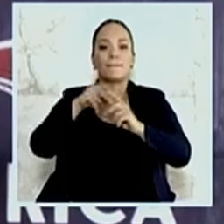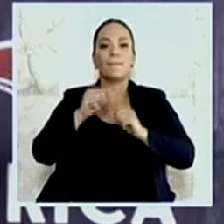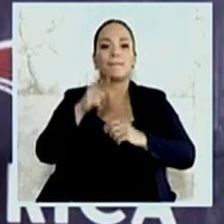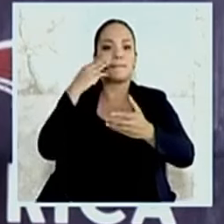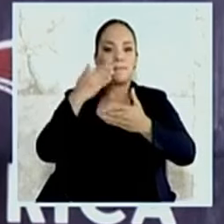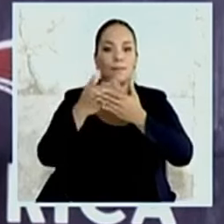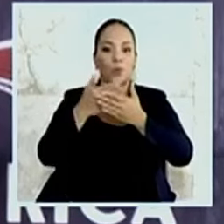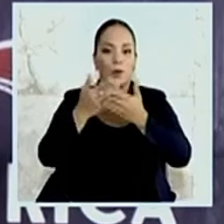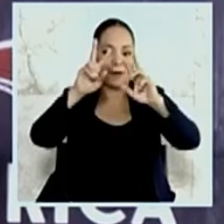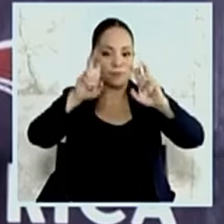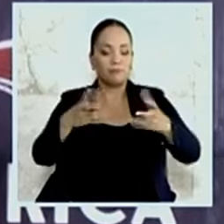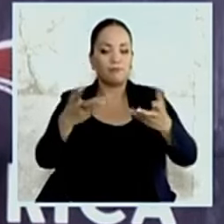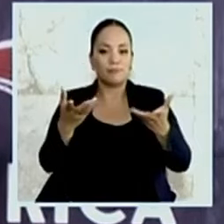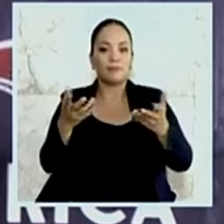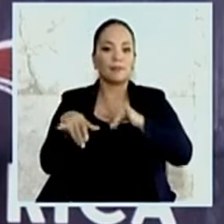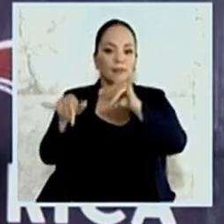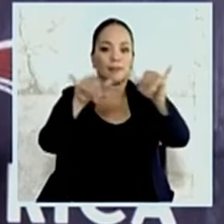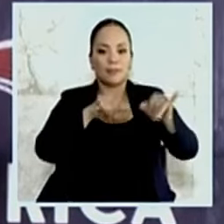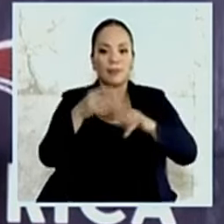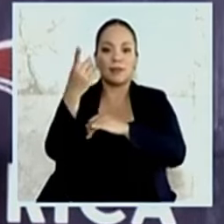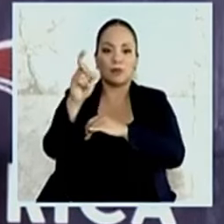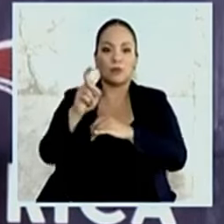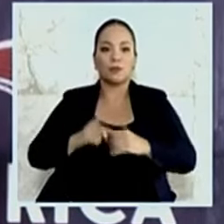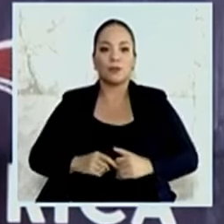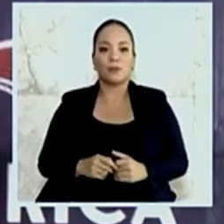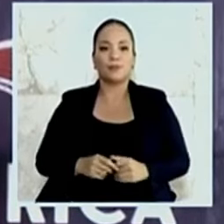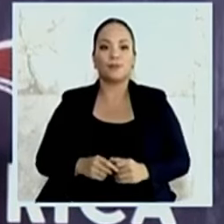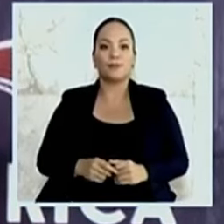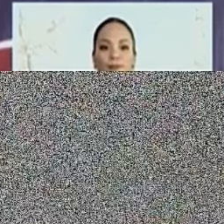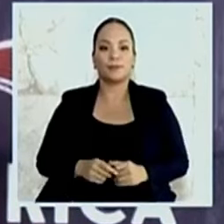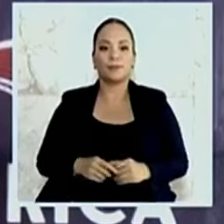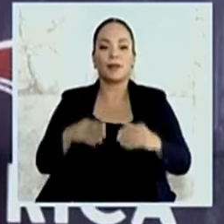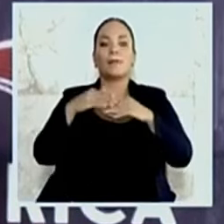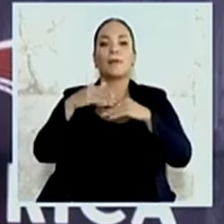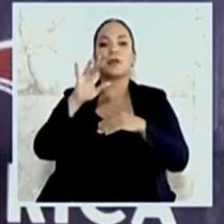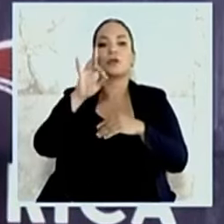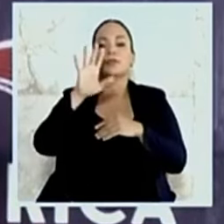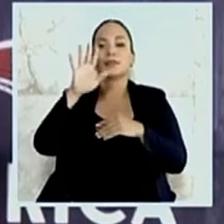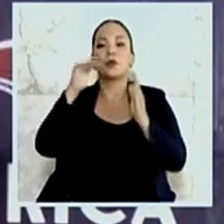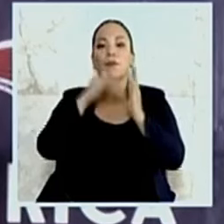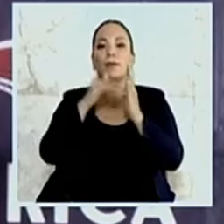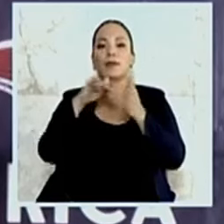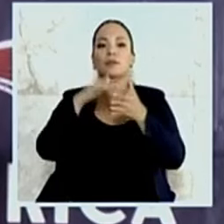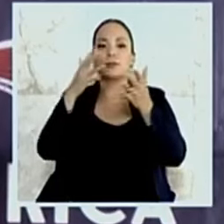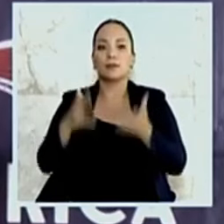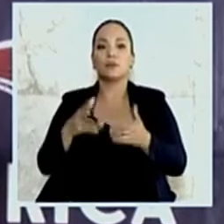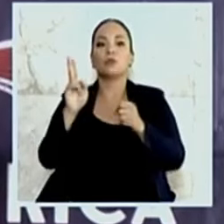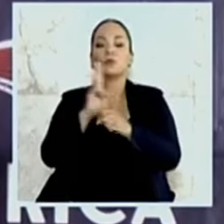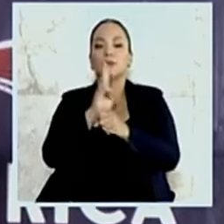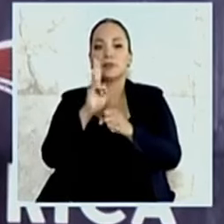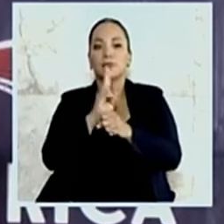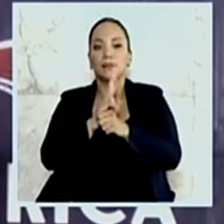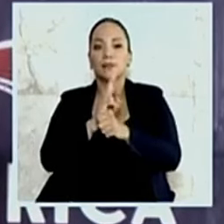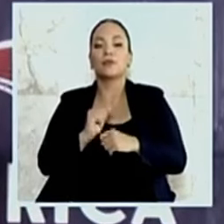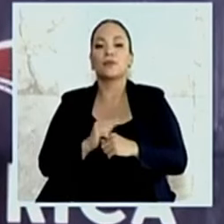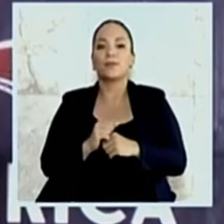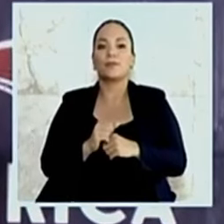justamente implementó una plataforma tecnológica que nosotros podemos usar en línea, en el MEP, para aplicar esa